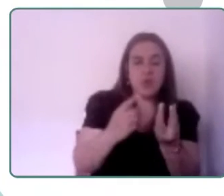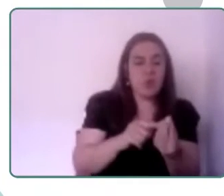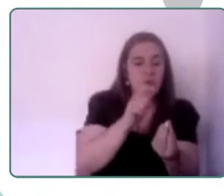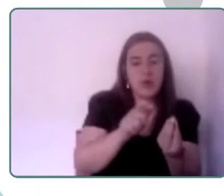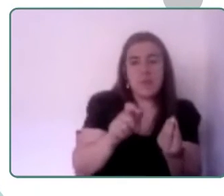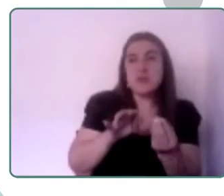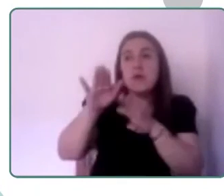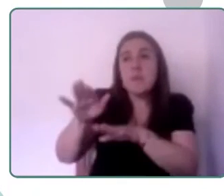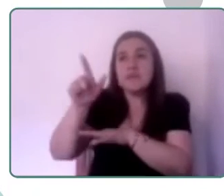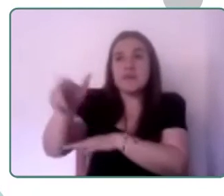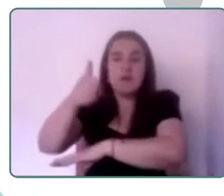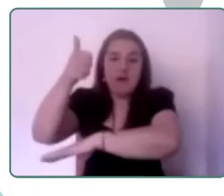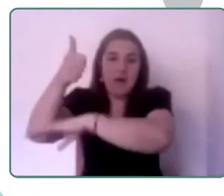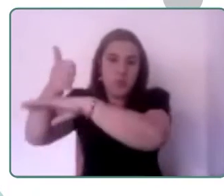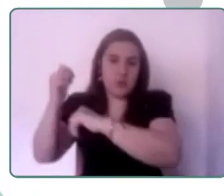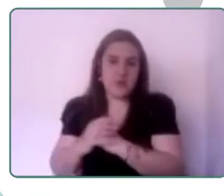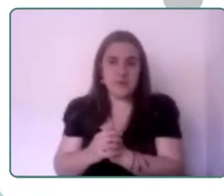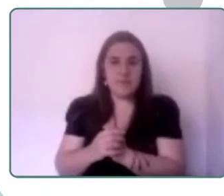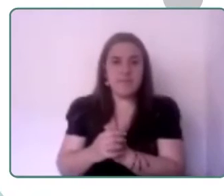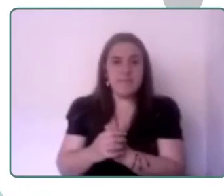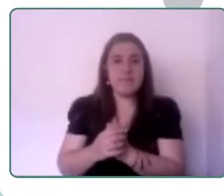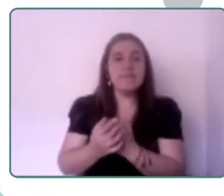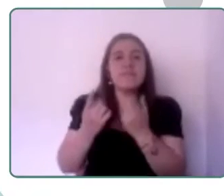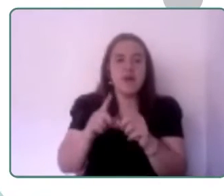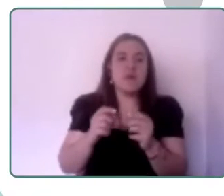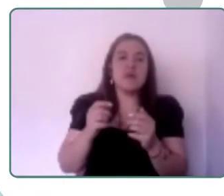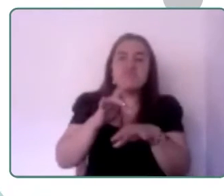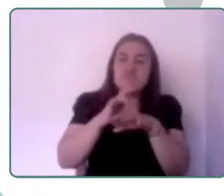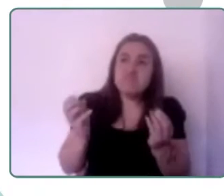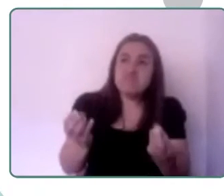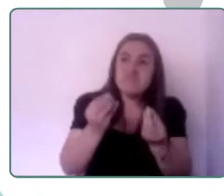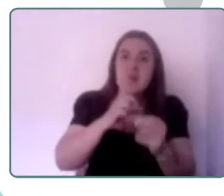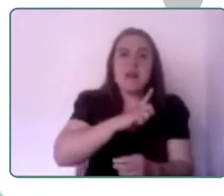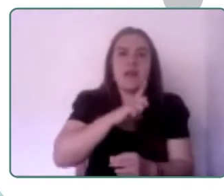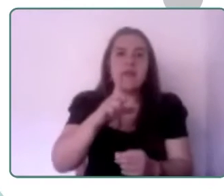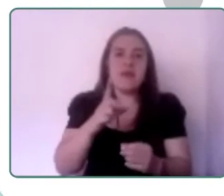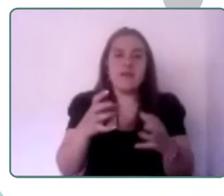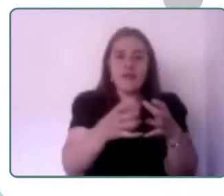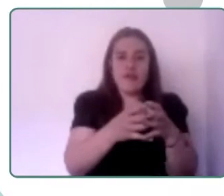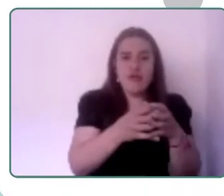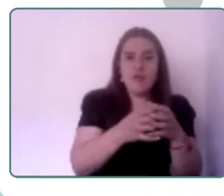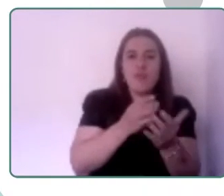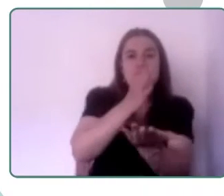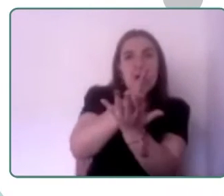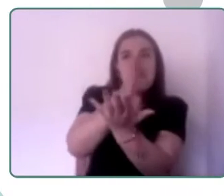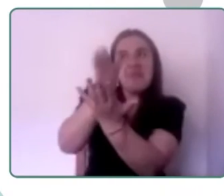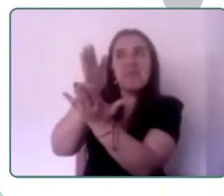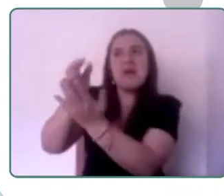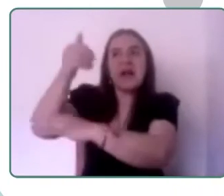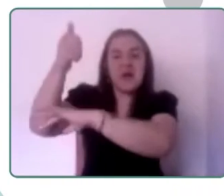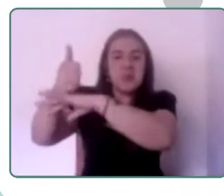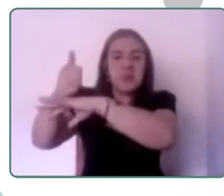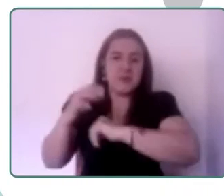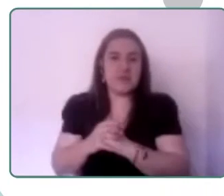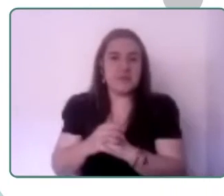de grupos que se dirigen a las autoridades para representarles. También valoran los conocimientos desarrollados en la